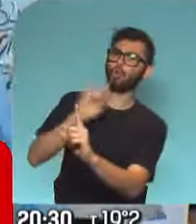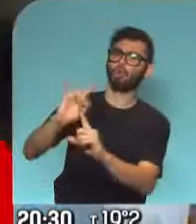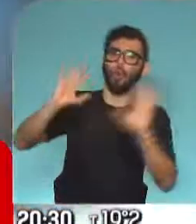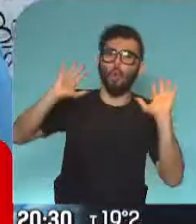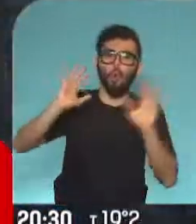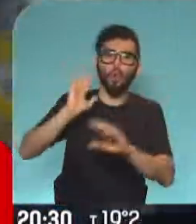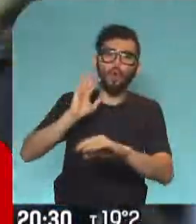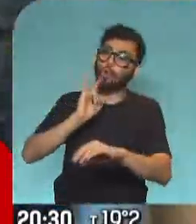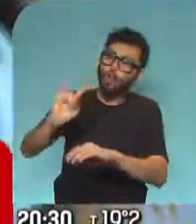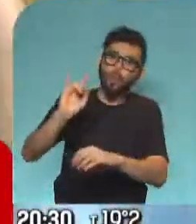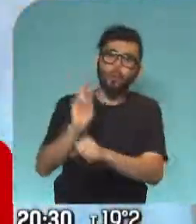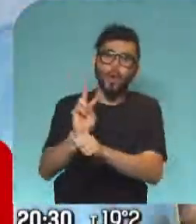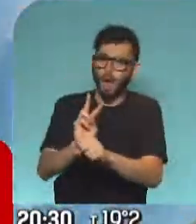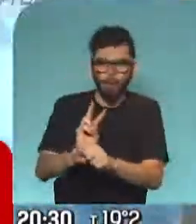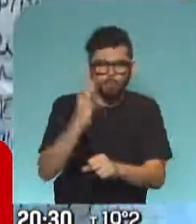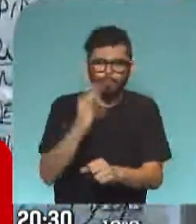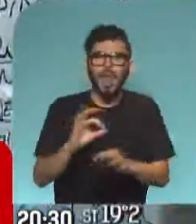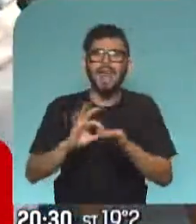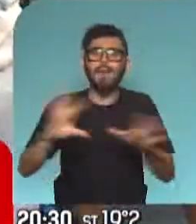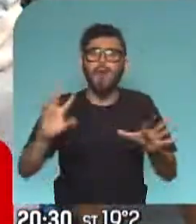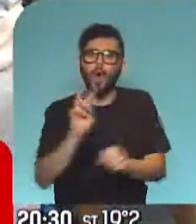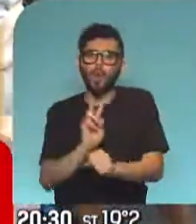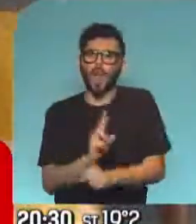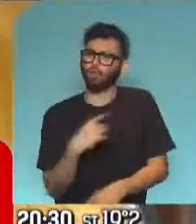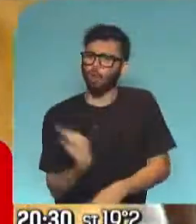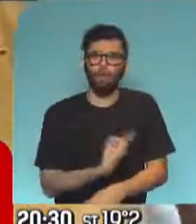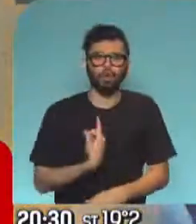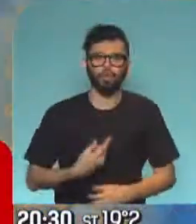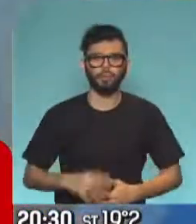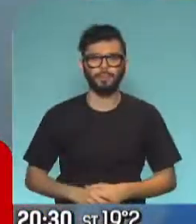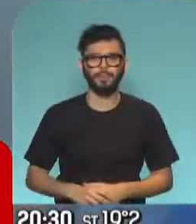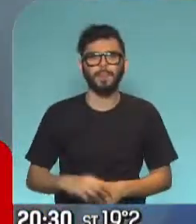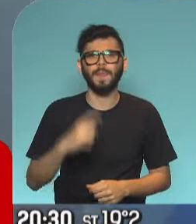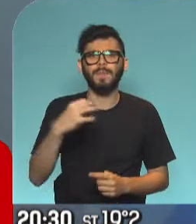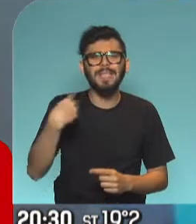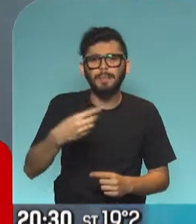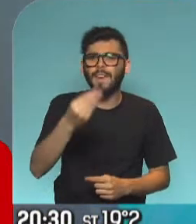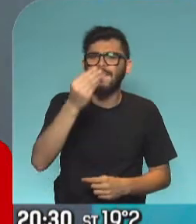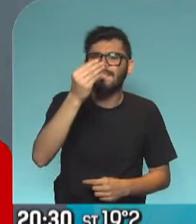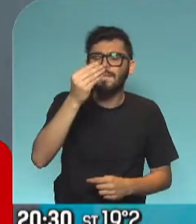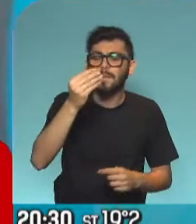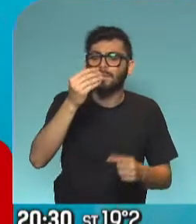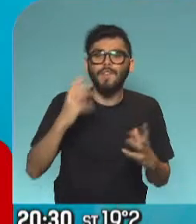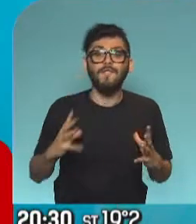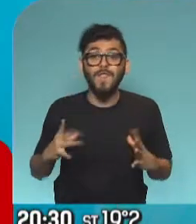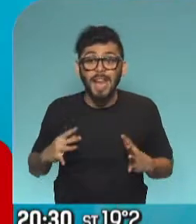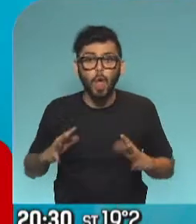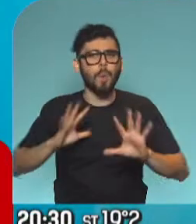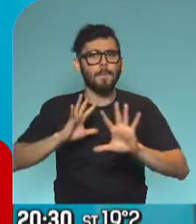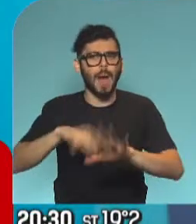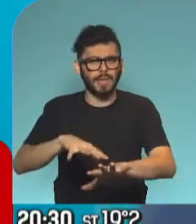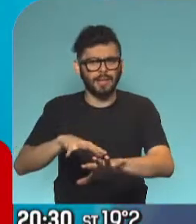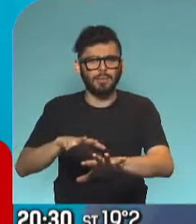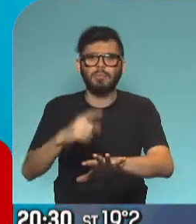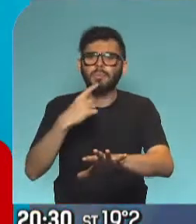responsabilidad el conjunto de la fuerza democrática estas marchas se están repitiendo cada feriado pensad que en la naturalización de estas marchas hace